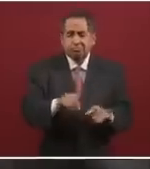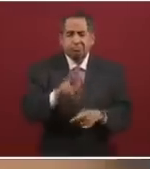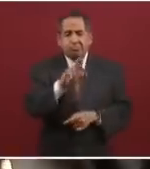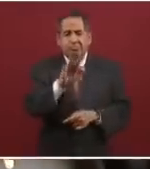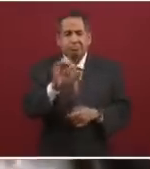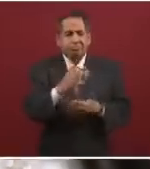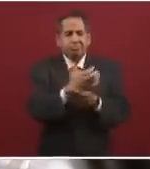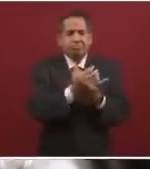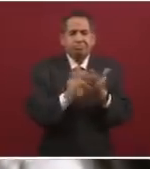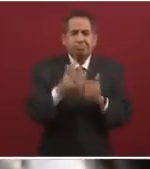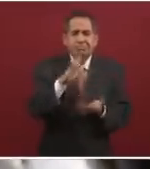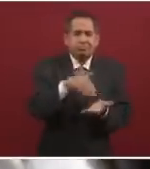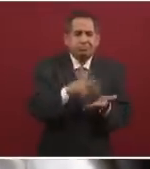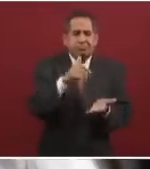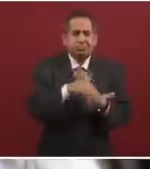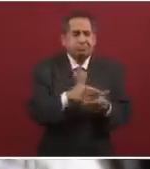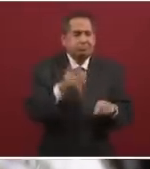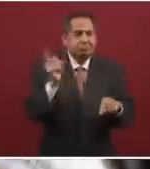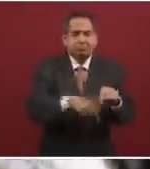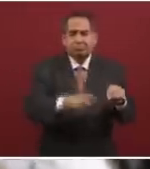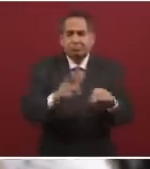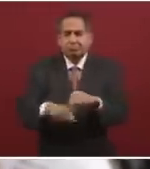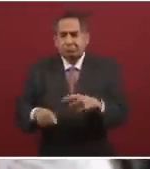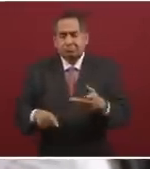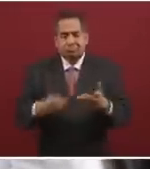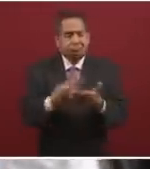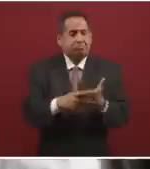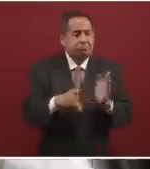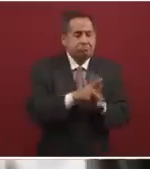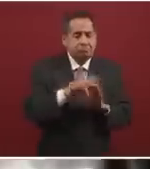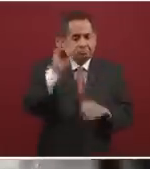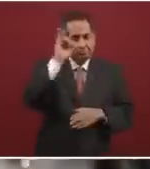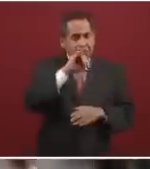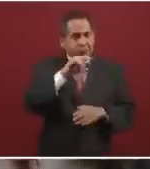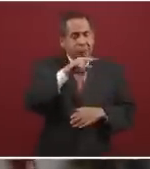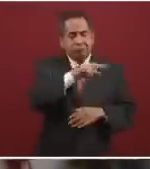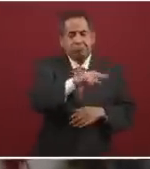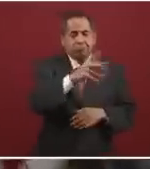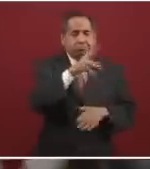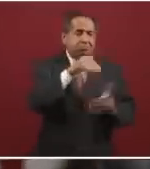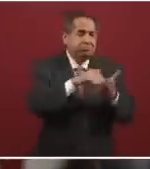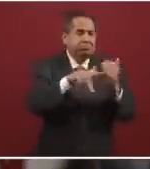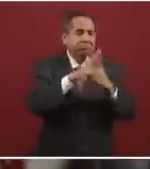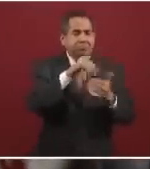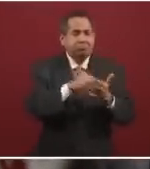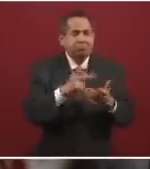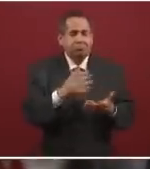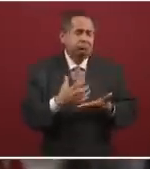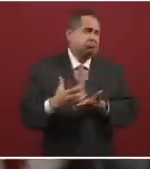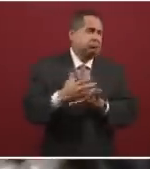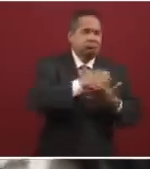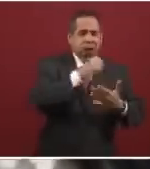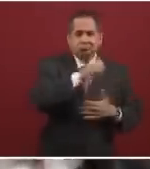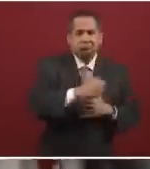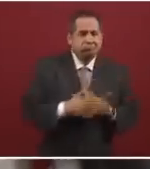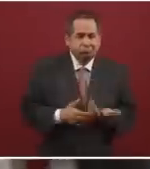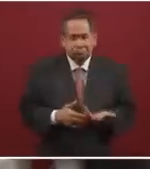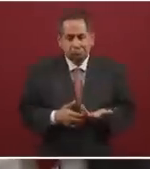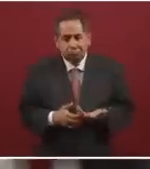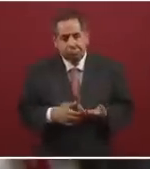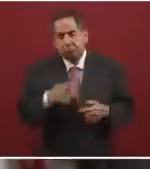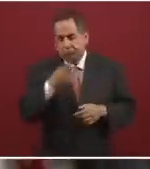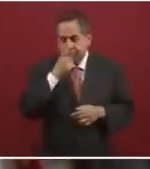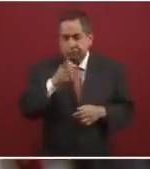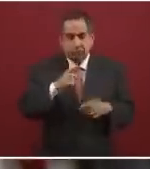que ganaban 5,000, 6,000 pesos al mes, estas plazas de jefes de departamento de 10,000, 13,000 pesos. Usted había dicho que se iban a